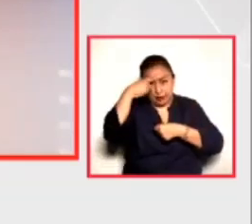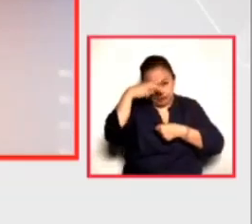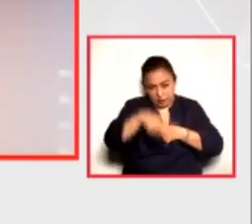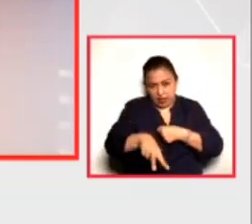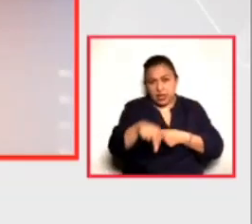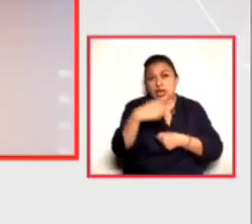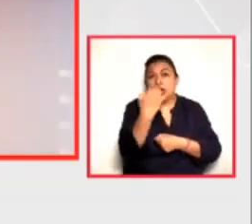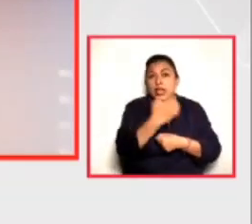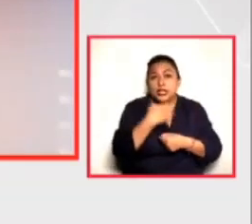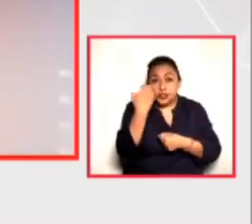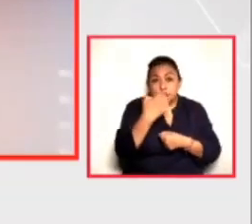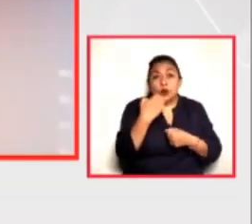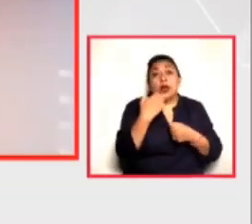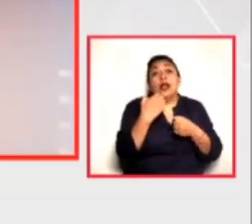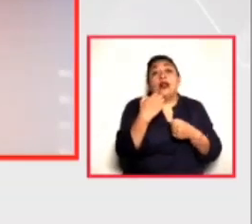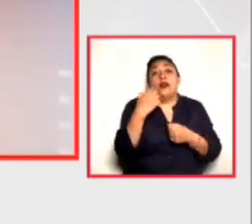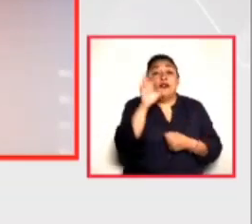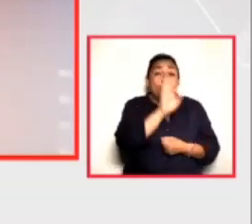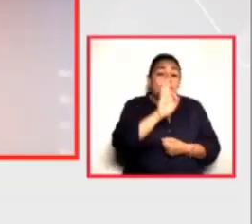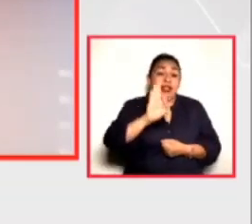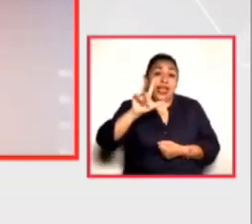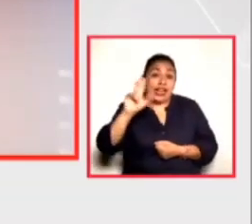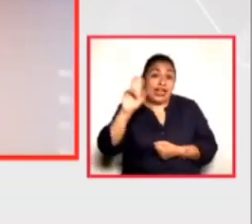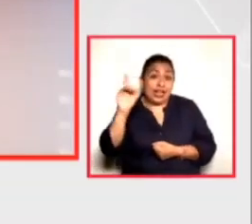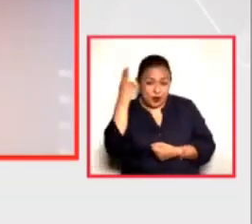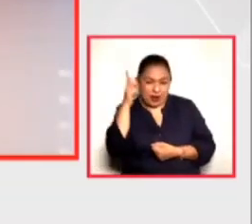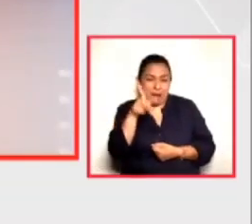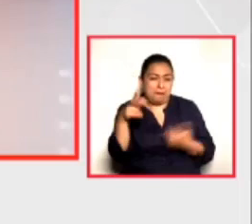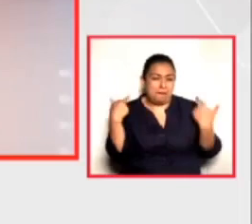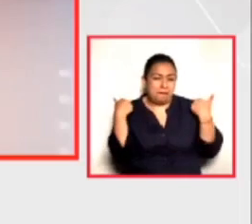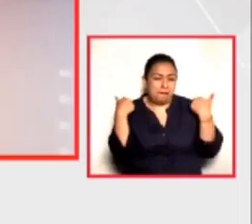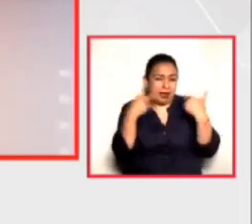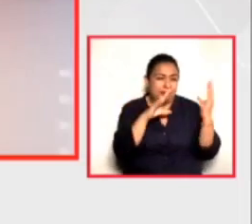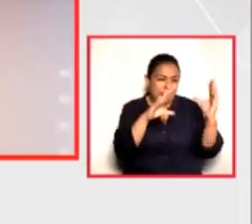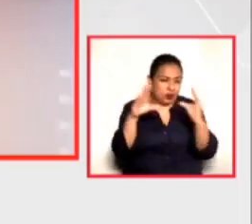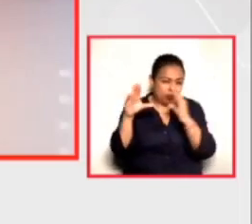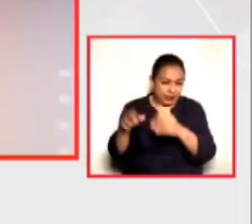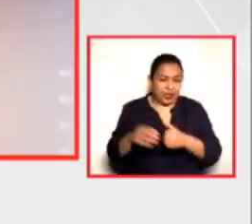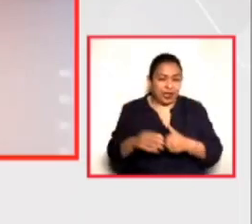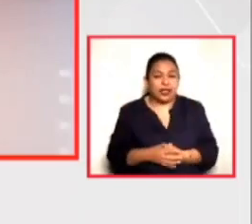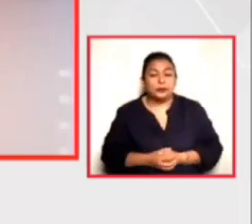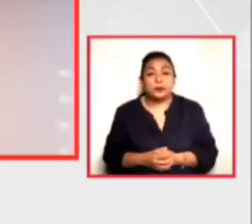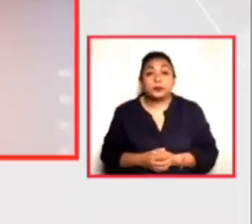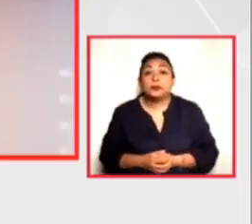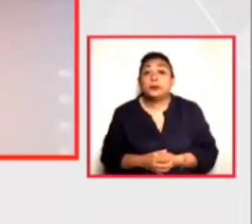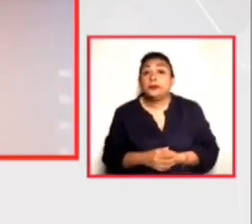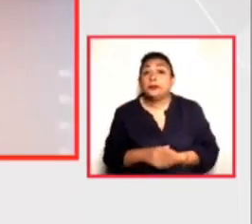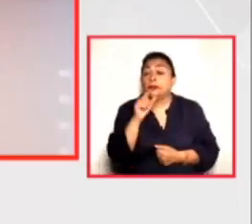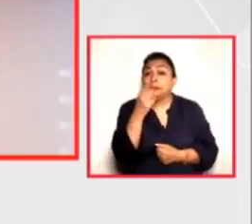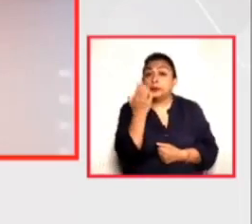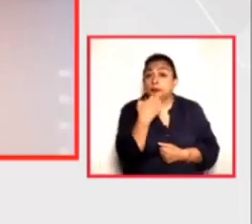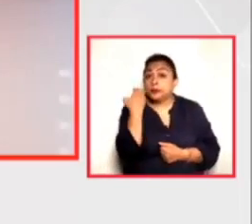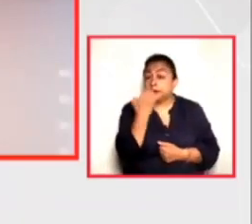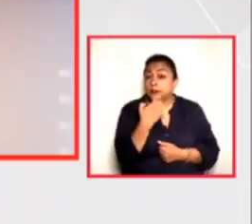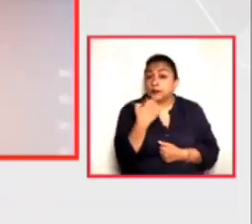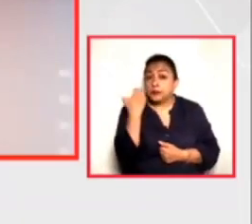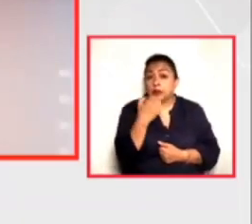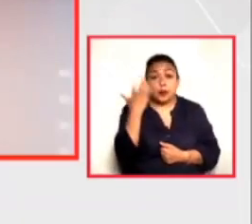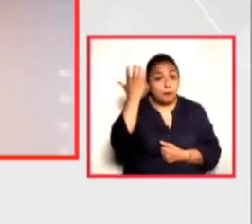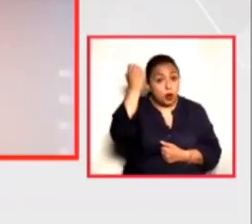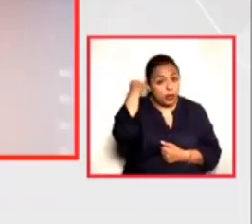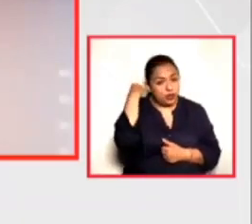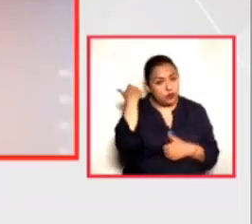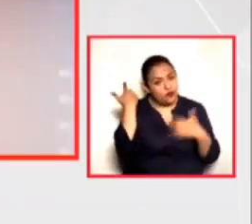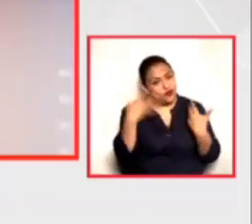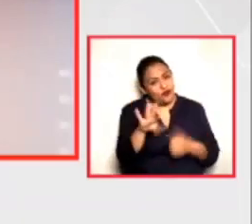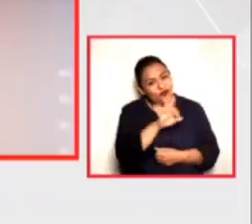de la Facultad de Filosofía y Letras de la Universidad Nacional Autónoma de México y en el Colegio de Morelos. Enhorabuena